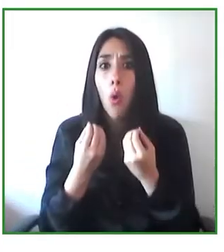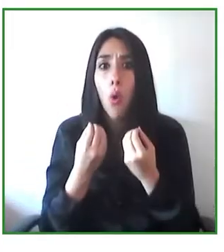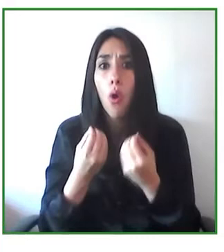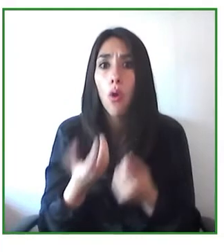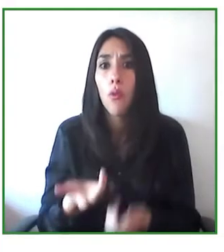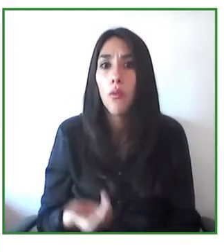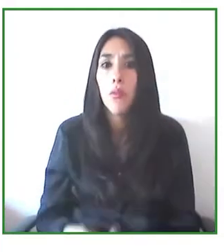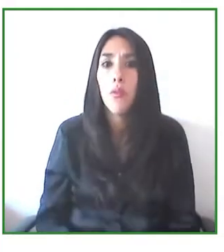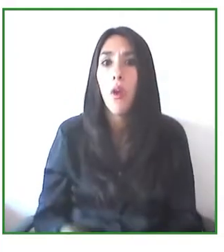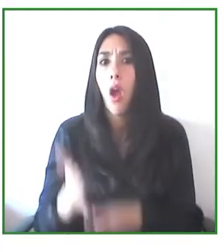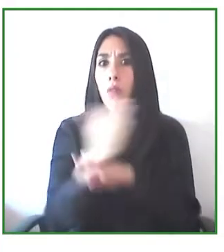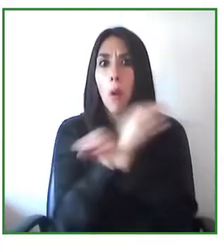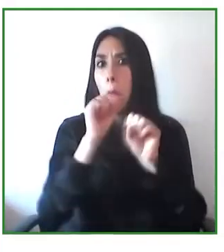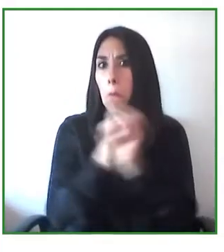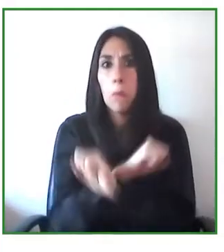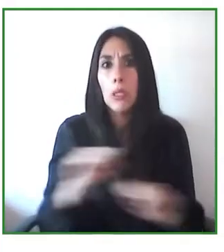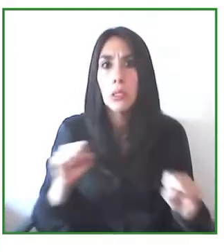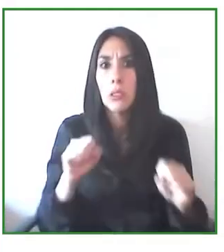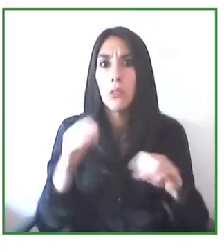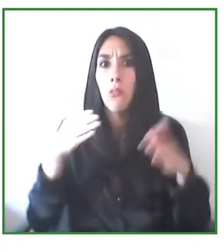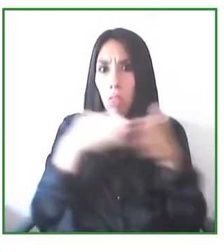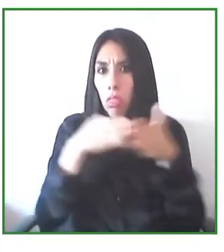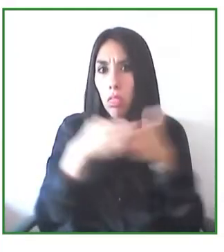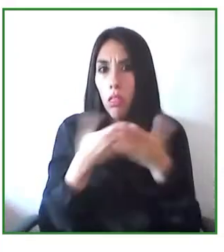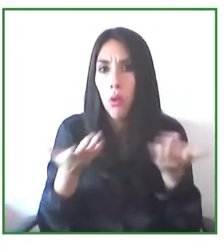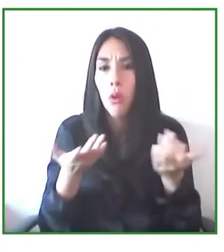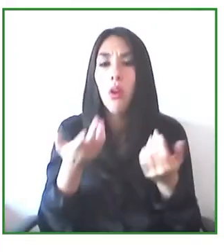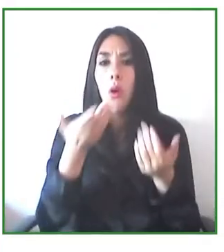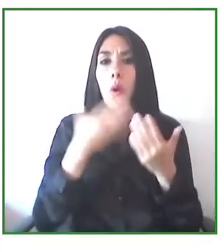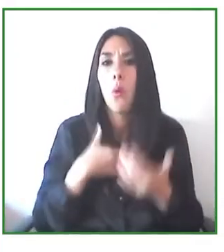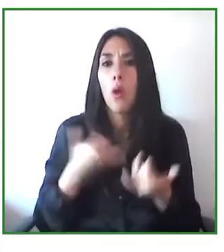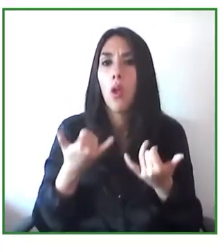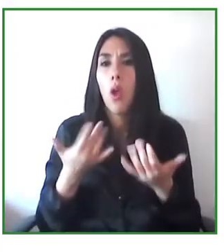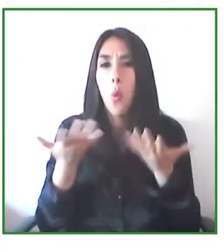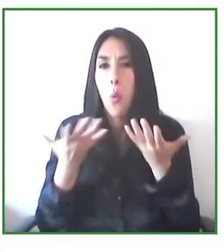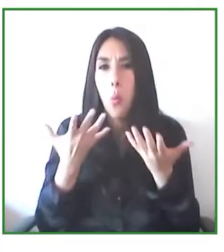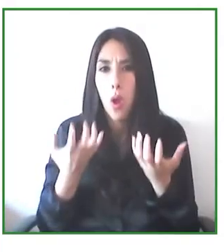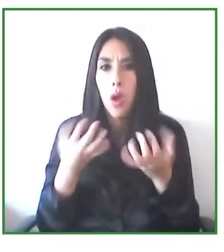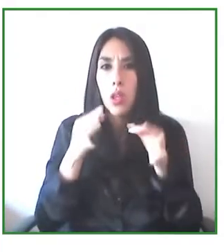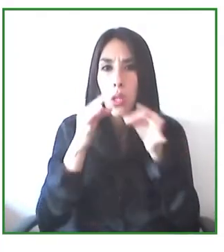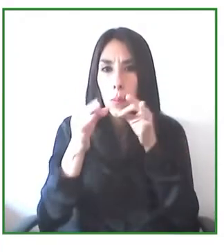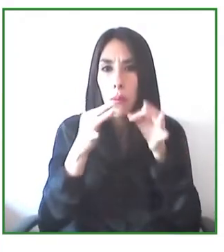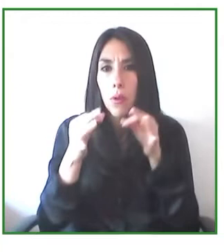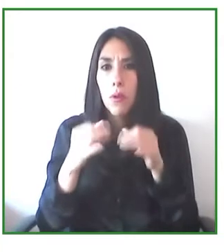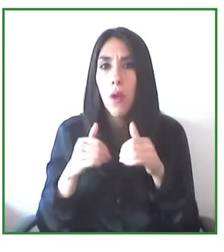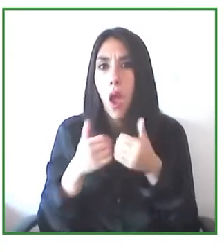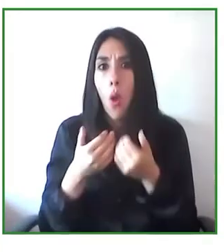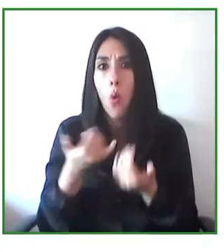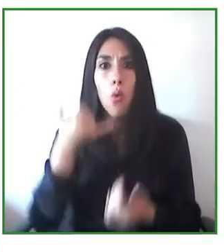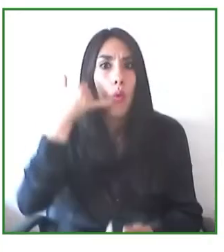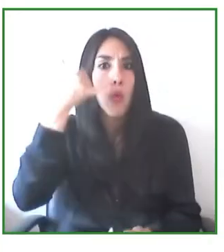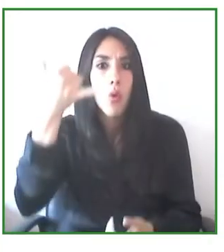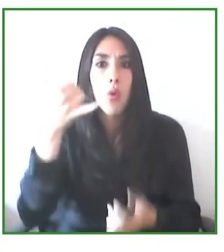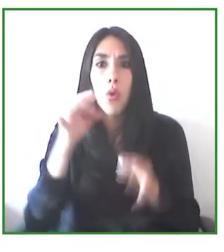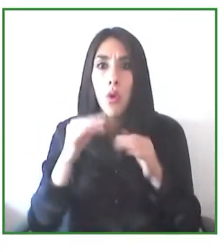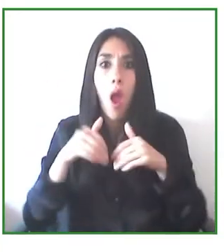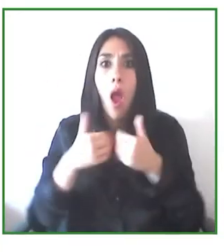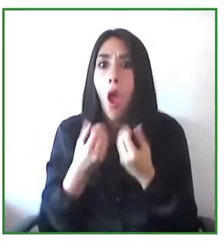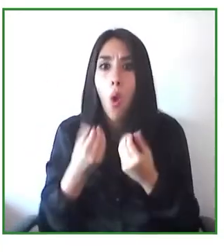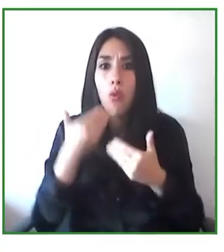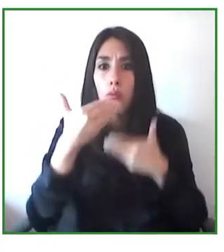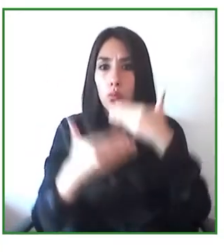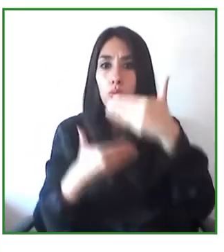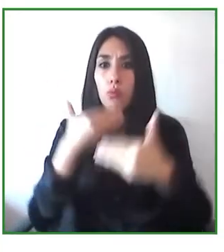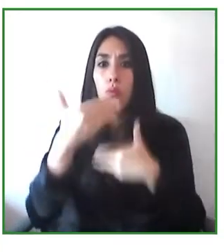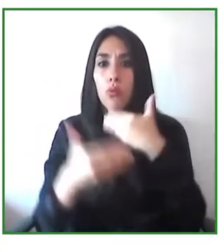llamada, cómo ha sido ese proceso para las personas sordas de entender el funcionamiento del